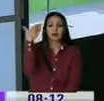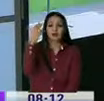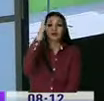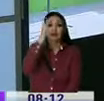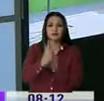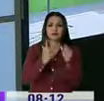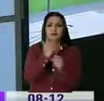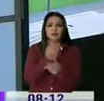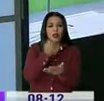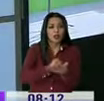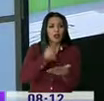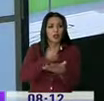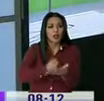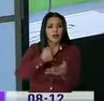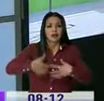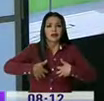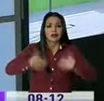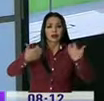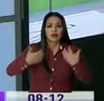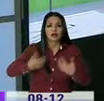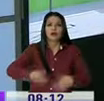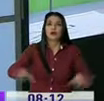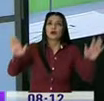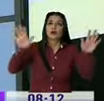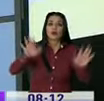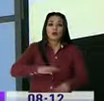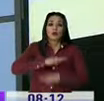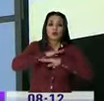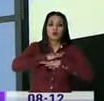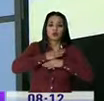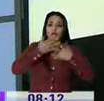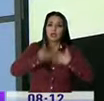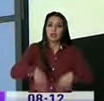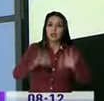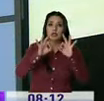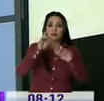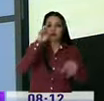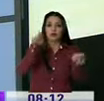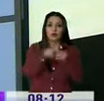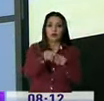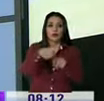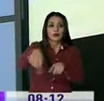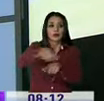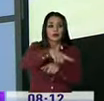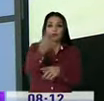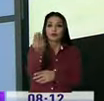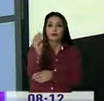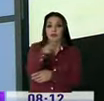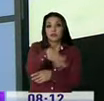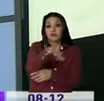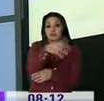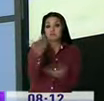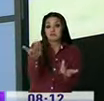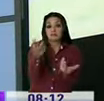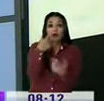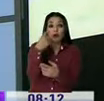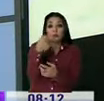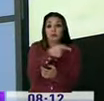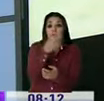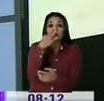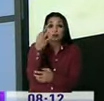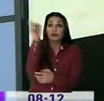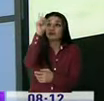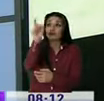3 años nos hemos quejado, hasta que por fin, finalmente, se llega a un acuerdo con los señores que hacen este tipo